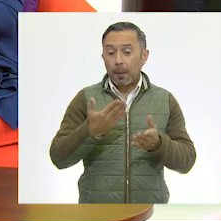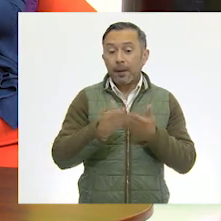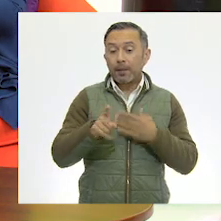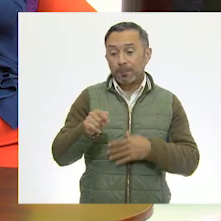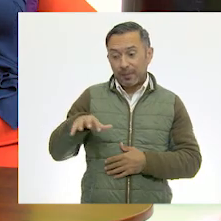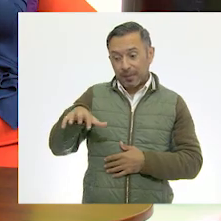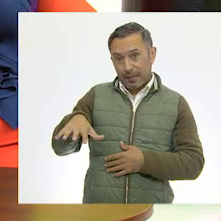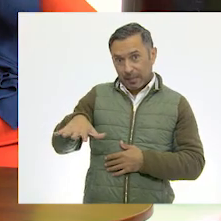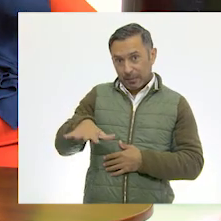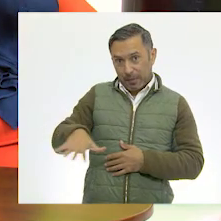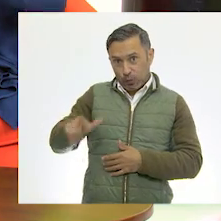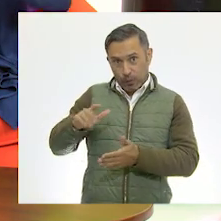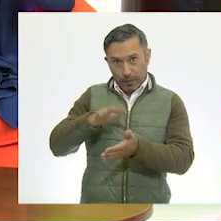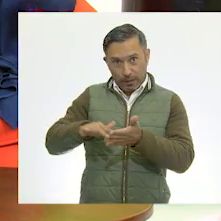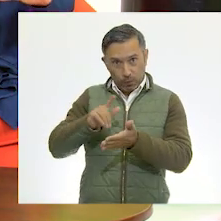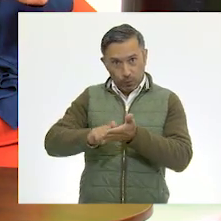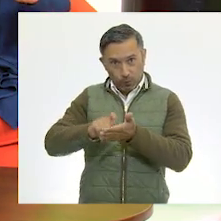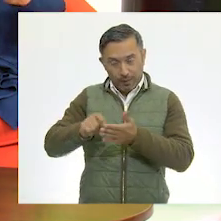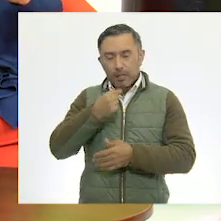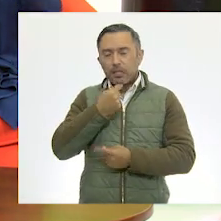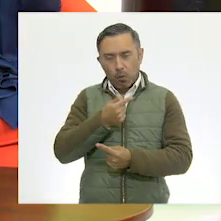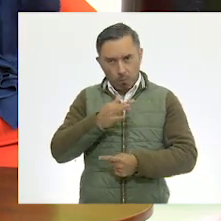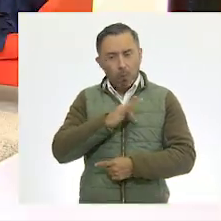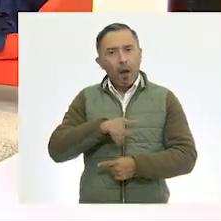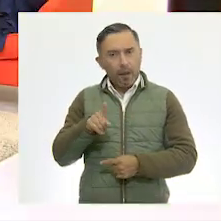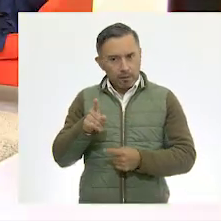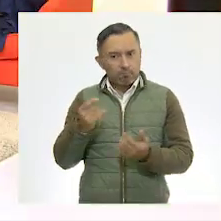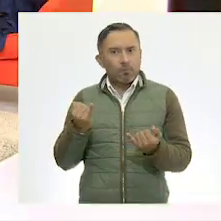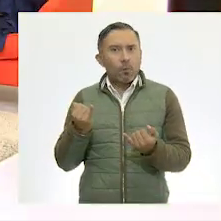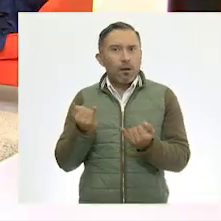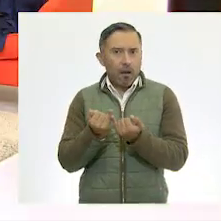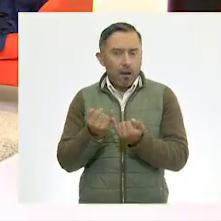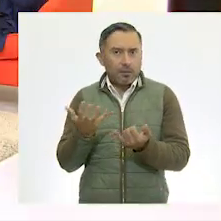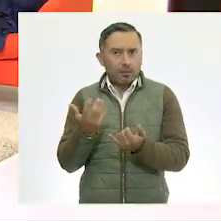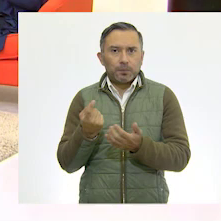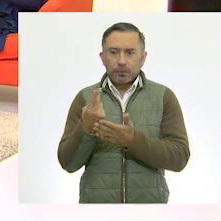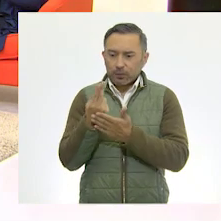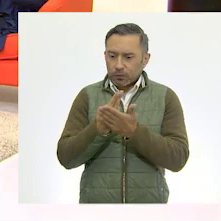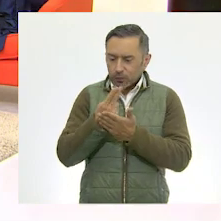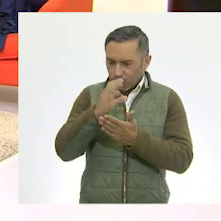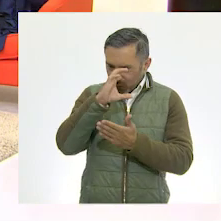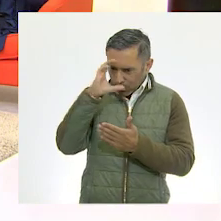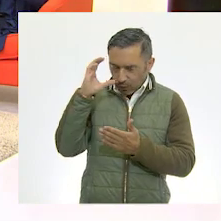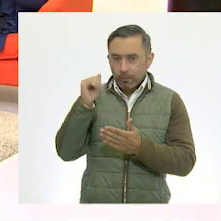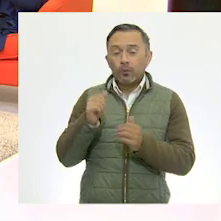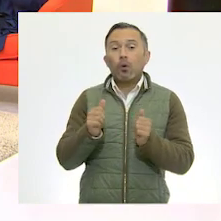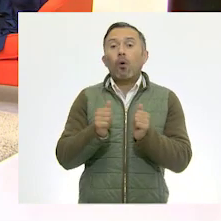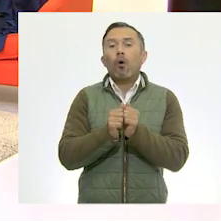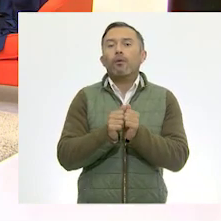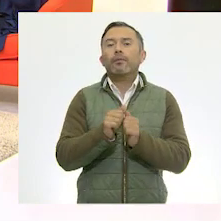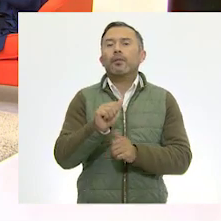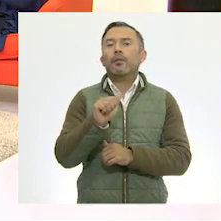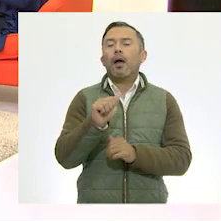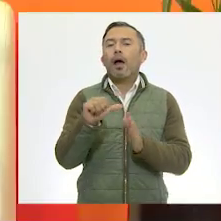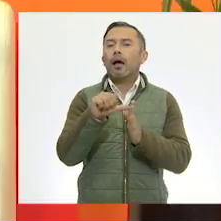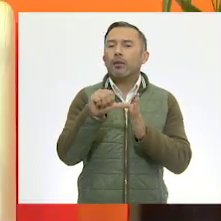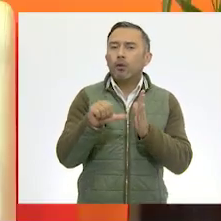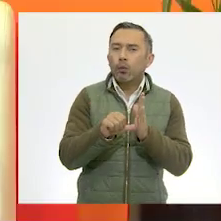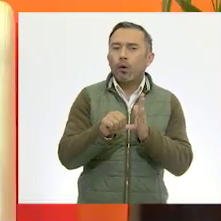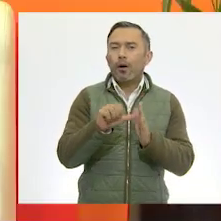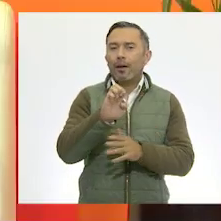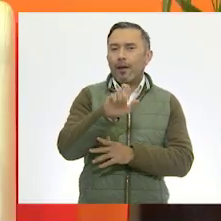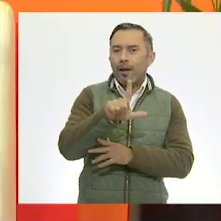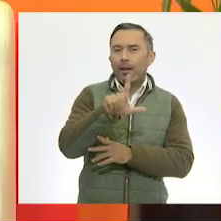lectoescritura, el niño puede tener también pictogramas. Los pictogramas organizados por artículos, por